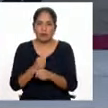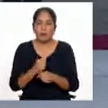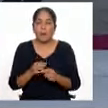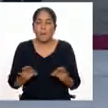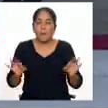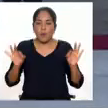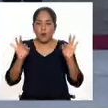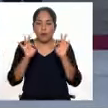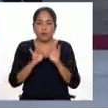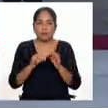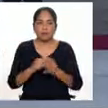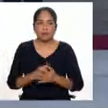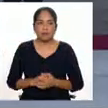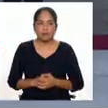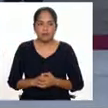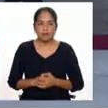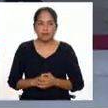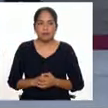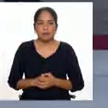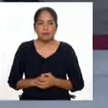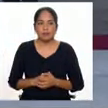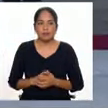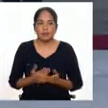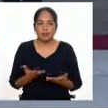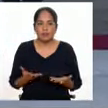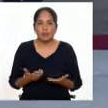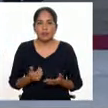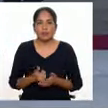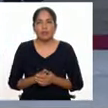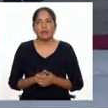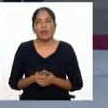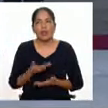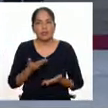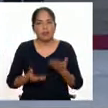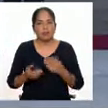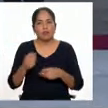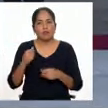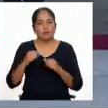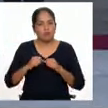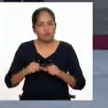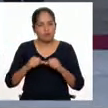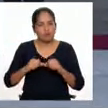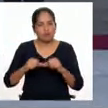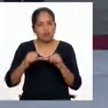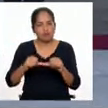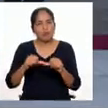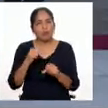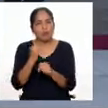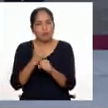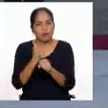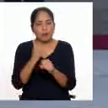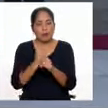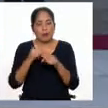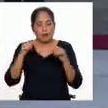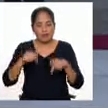que como quien dice, las molestias pasarán, pero esta obra quedará eternamente para todos los pueblos, en nombre de